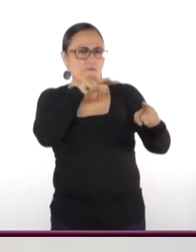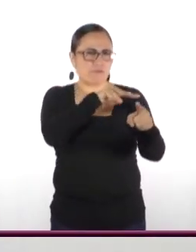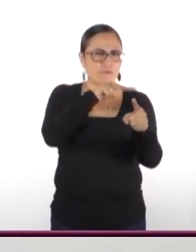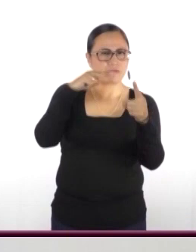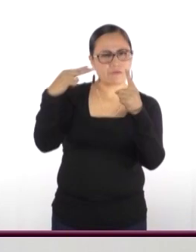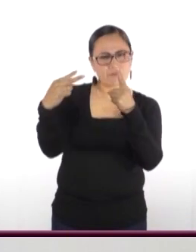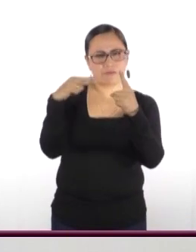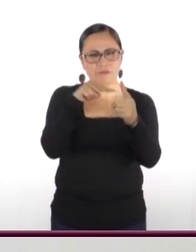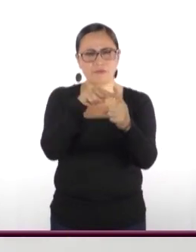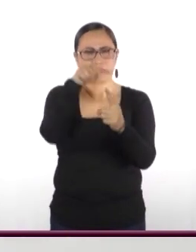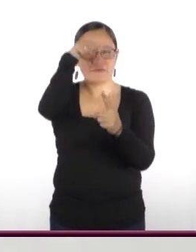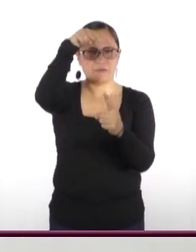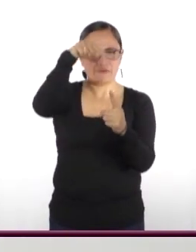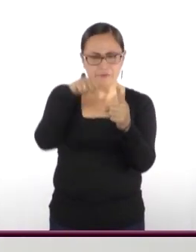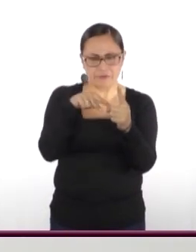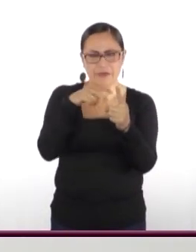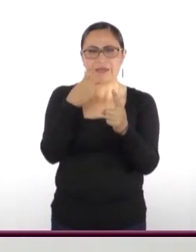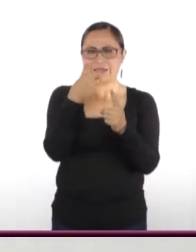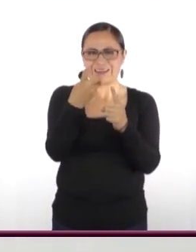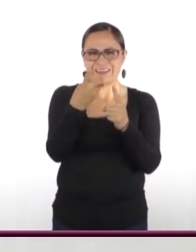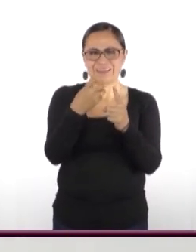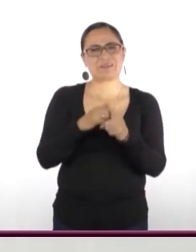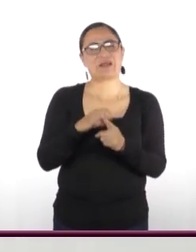de la perspectiva en cómo veamos